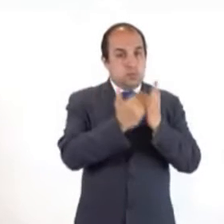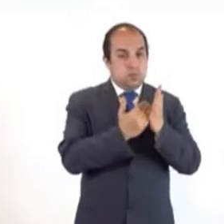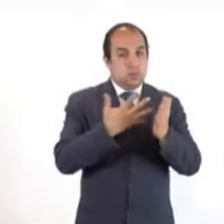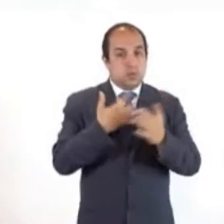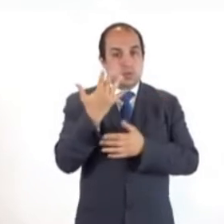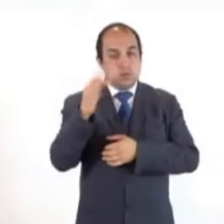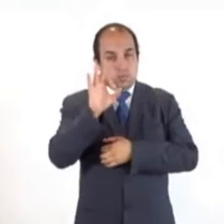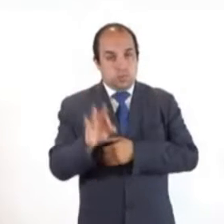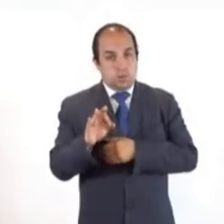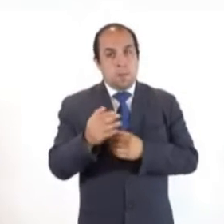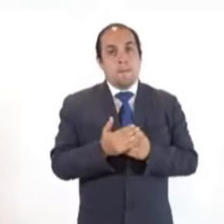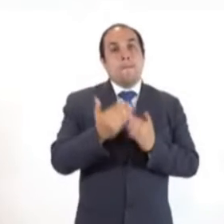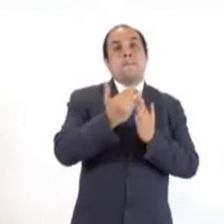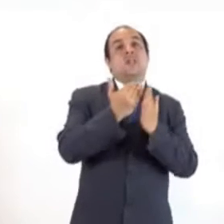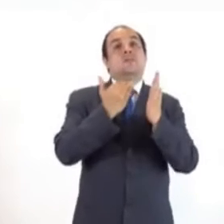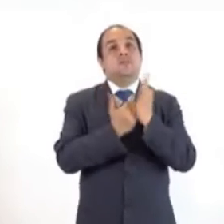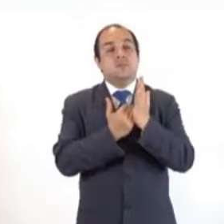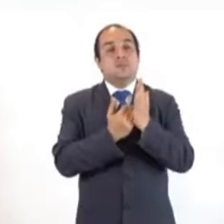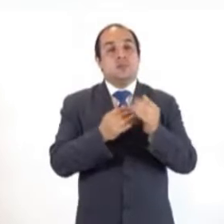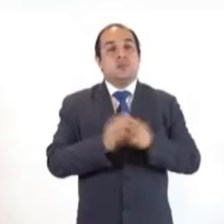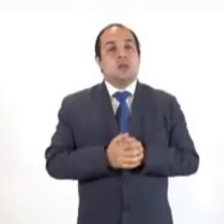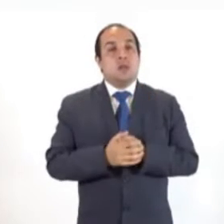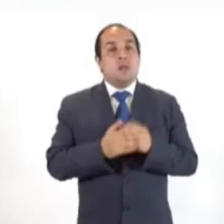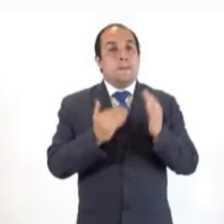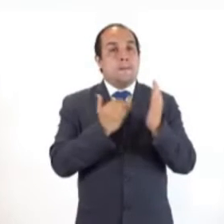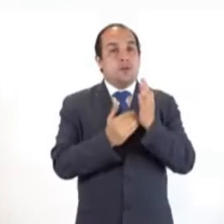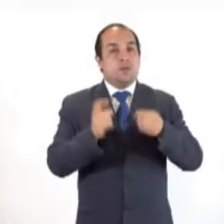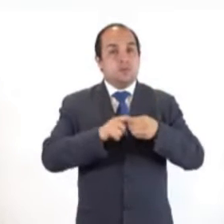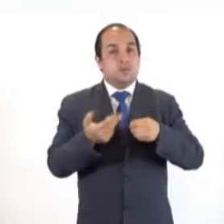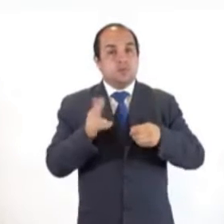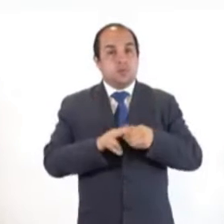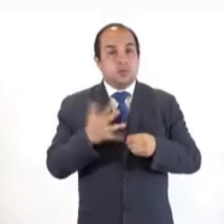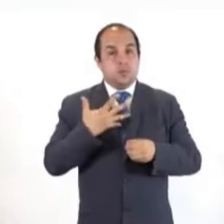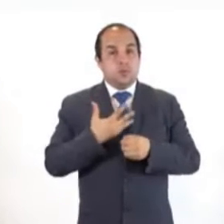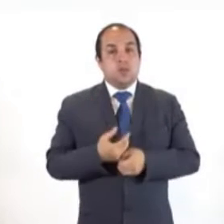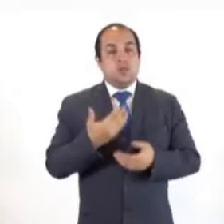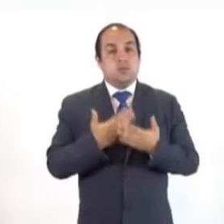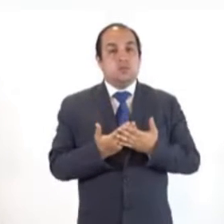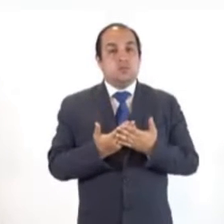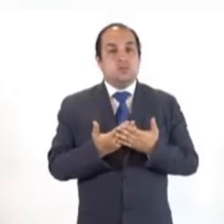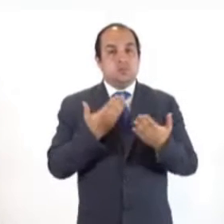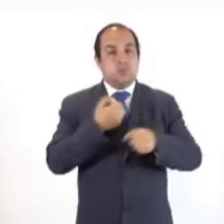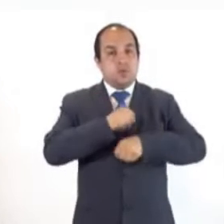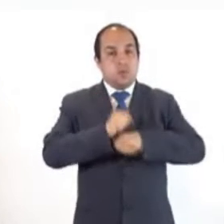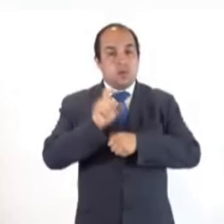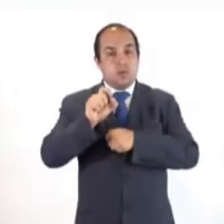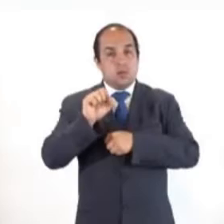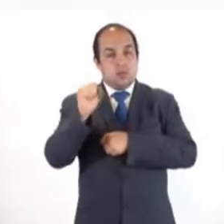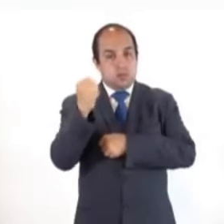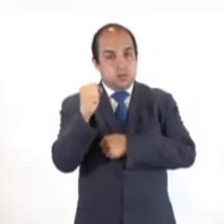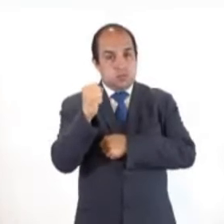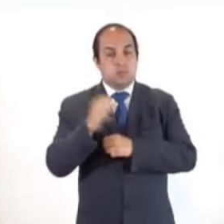del 50% más bajo que nuestro punto mínimo de ingresos hospitalarios que se dio durante la semana del 15 de septiembre, en la cual